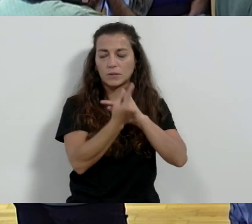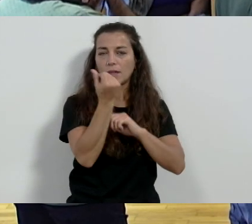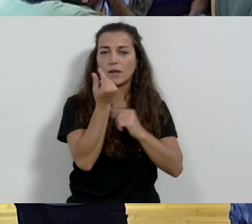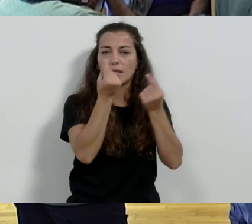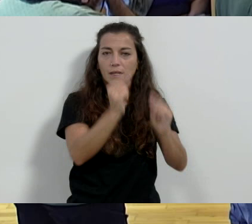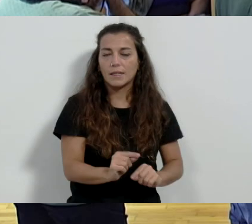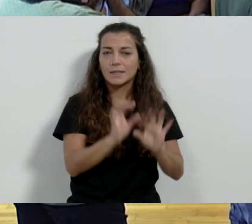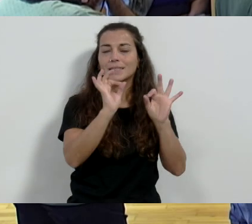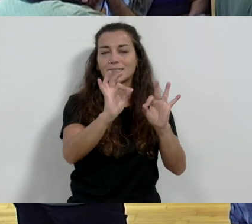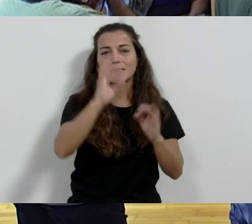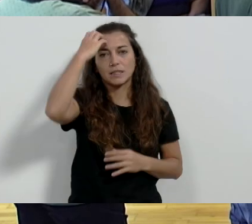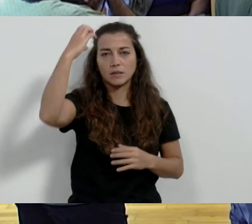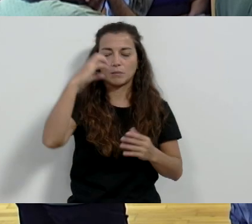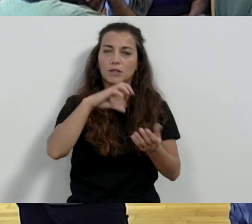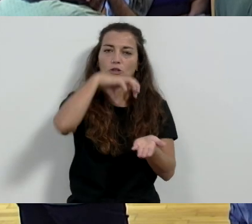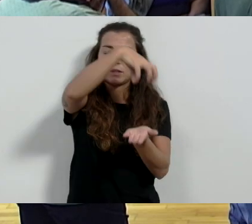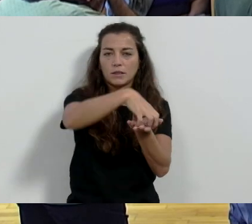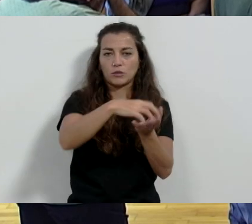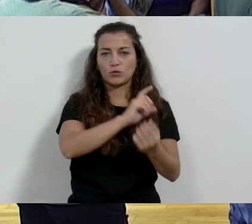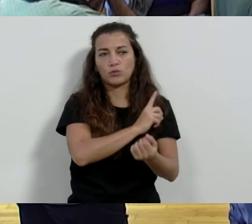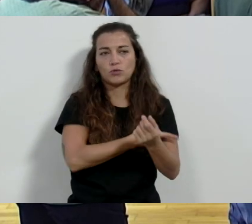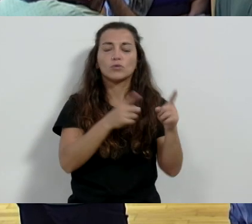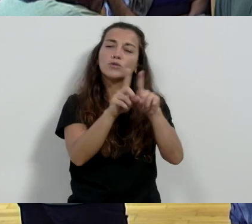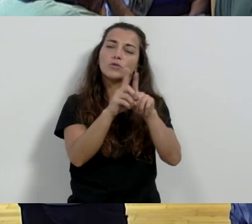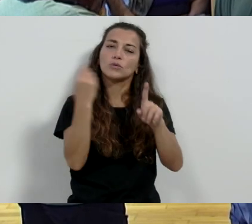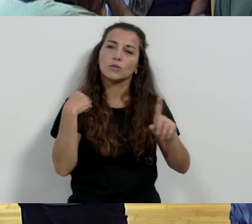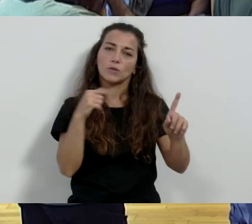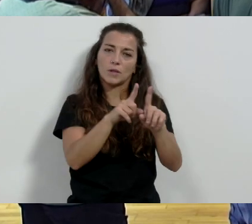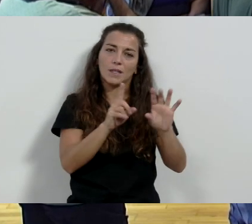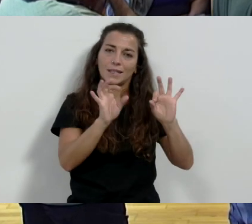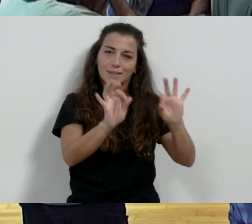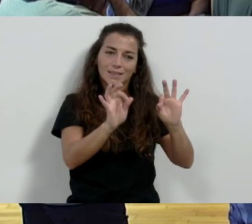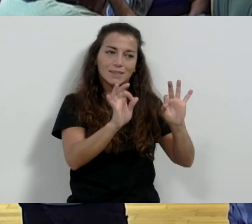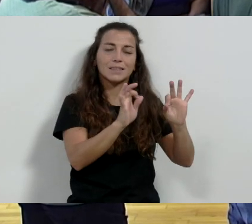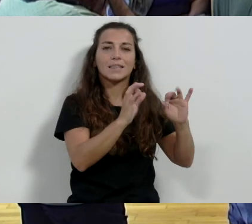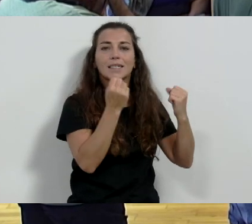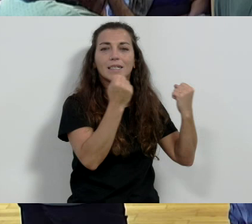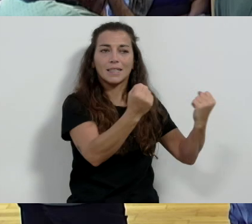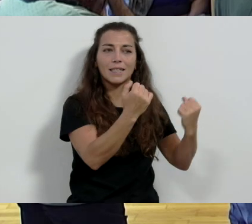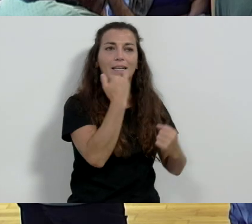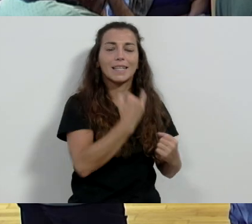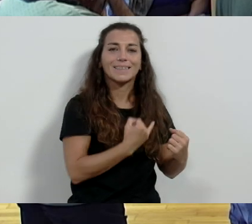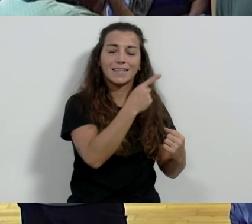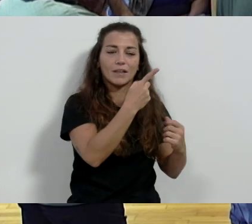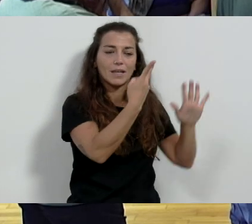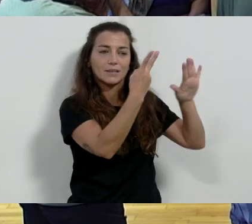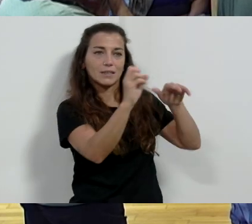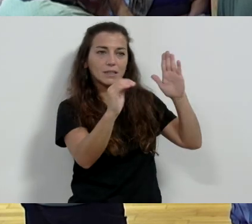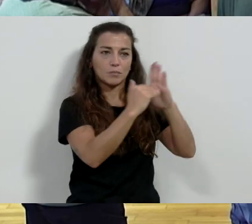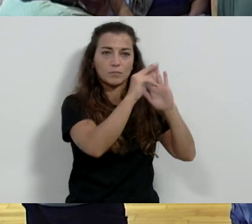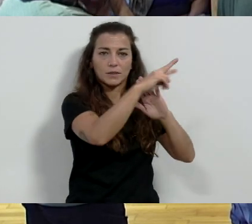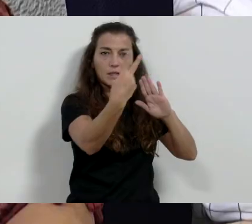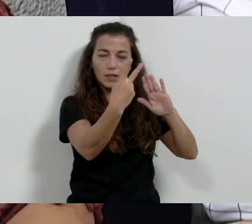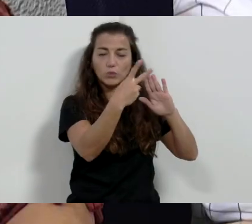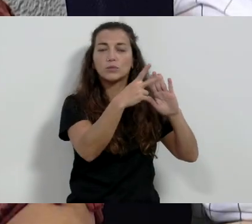de Deportes para suplementar partidas de energía eléctrica por importe de 70.000 euros, para